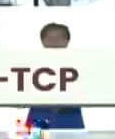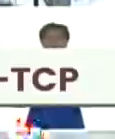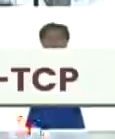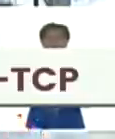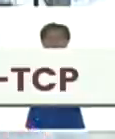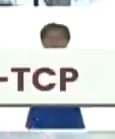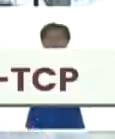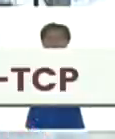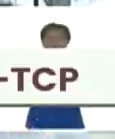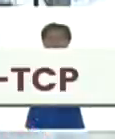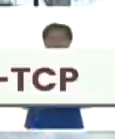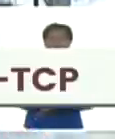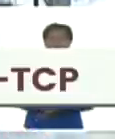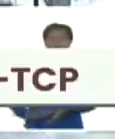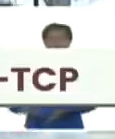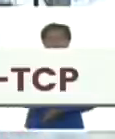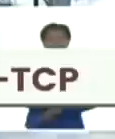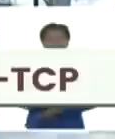lo que es